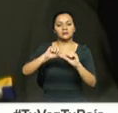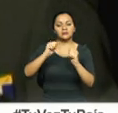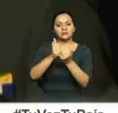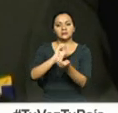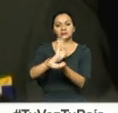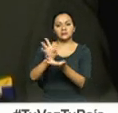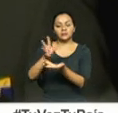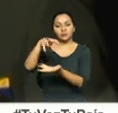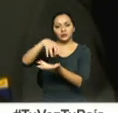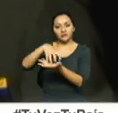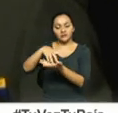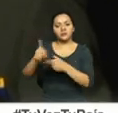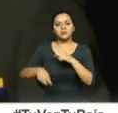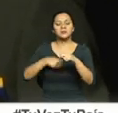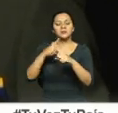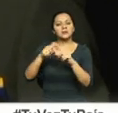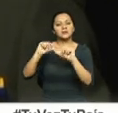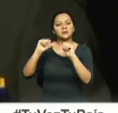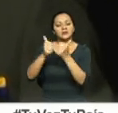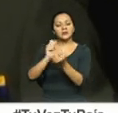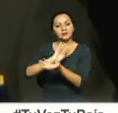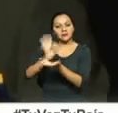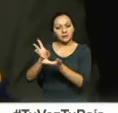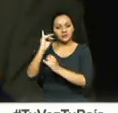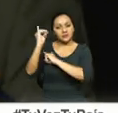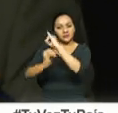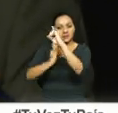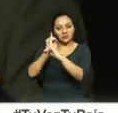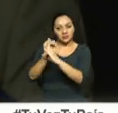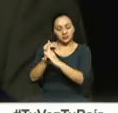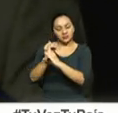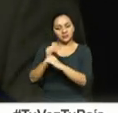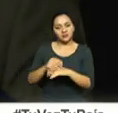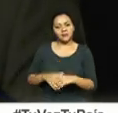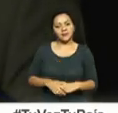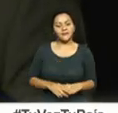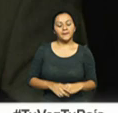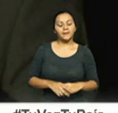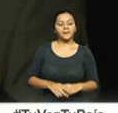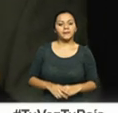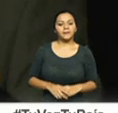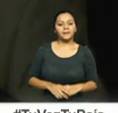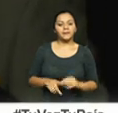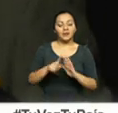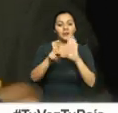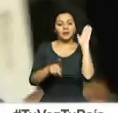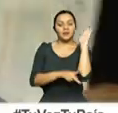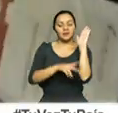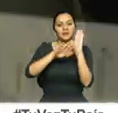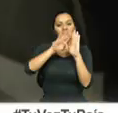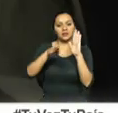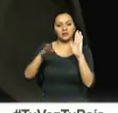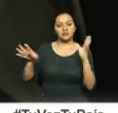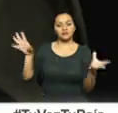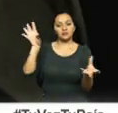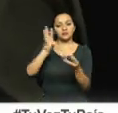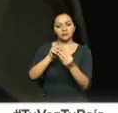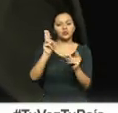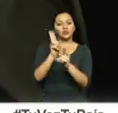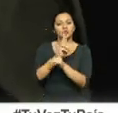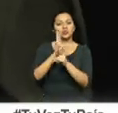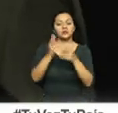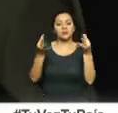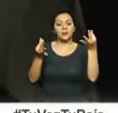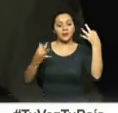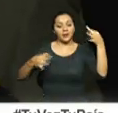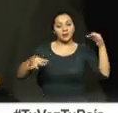nacionales, asambleístas provinciales, asambleístas en el exterior y parlamentarios andinos, utilizando papel bond